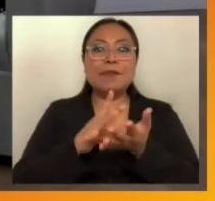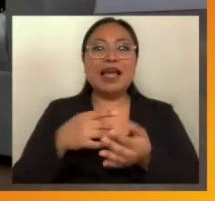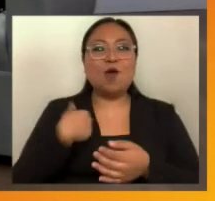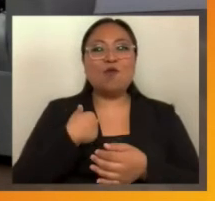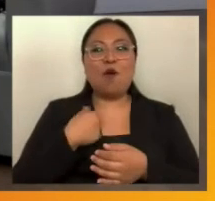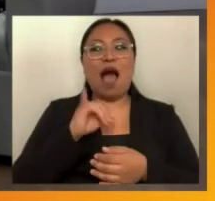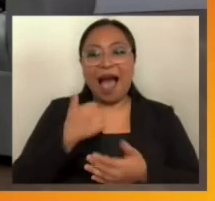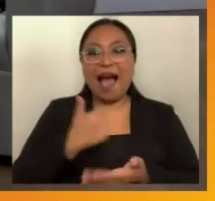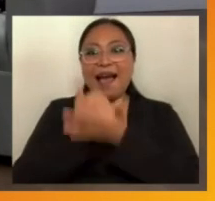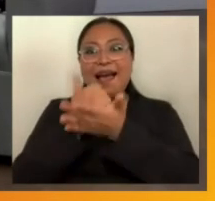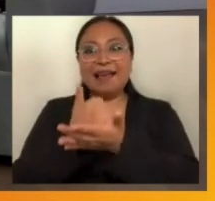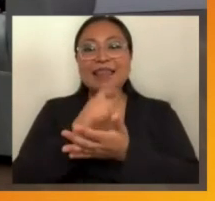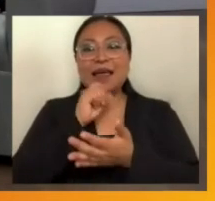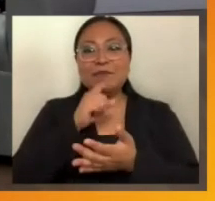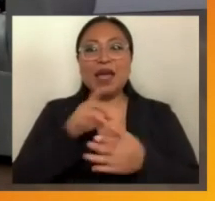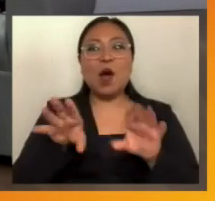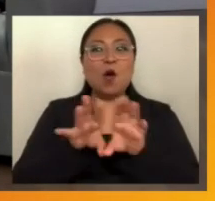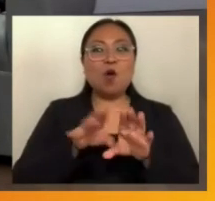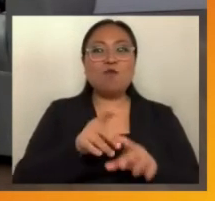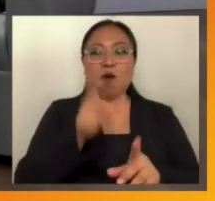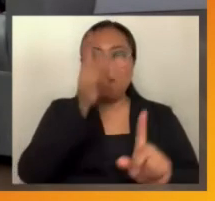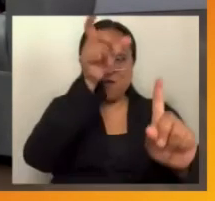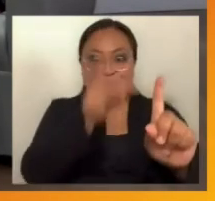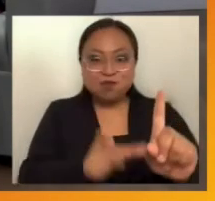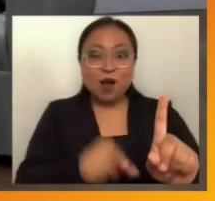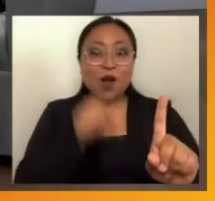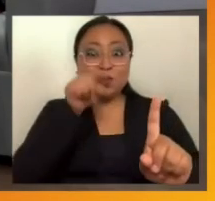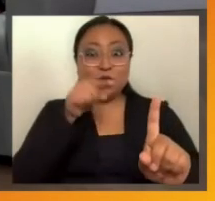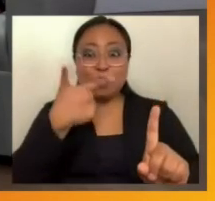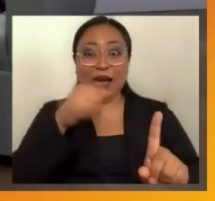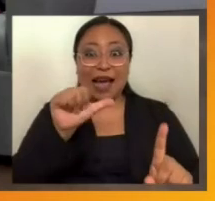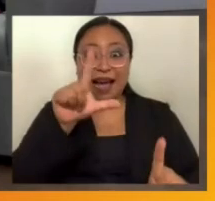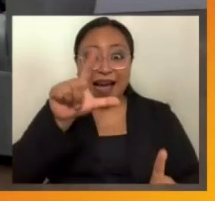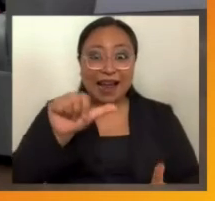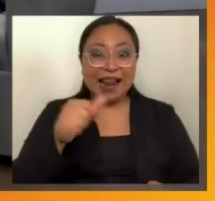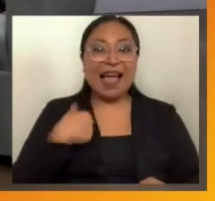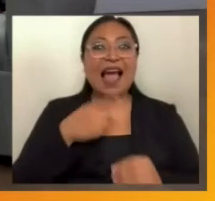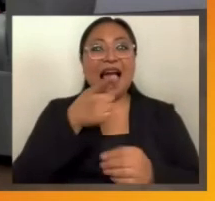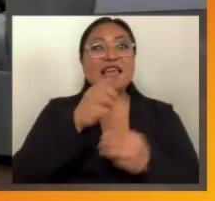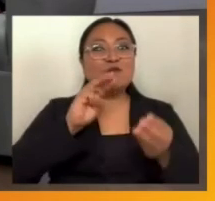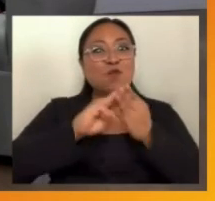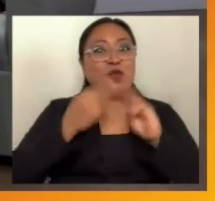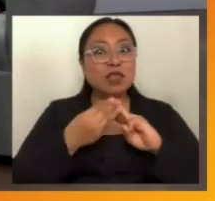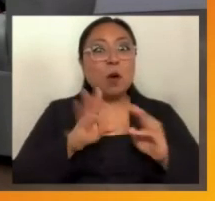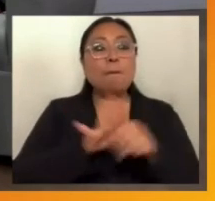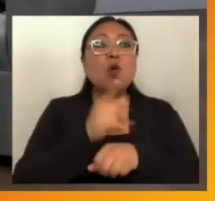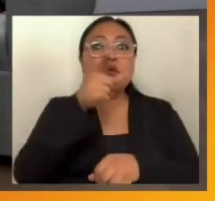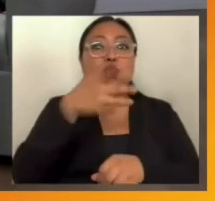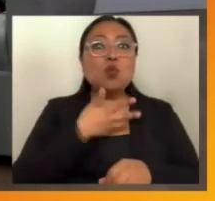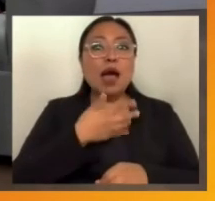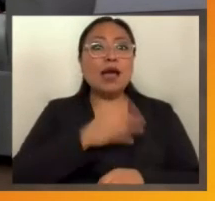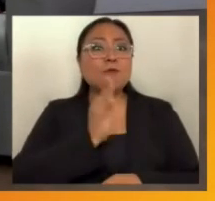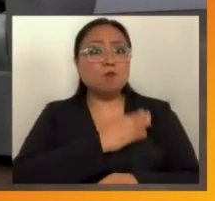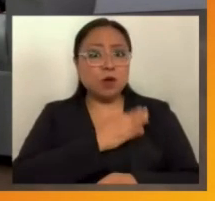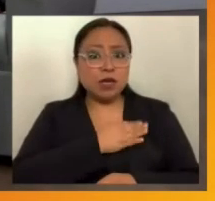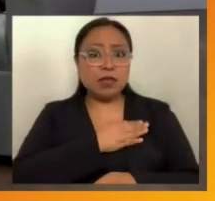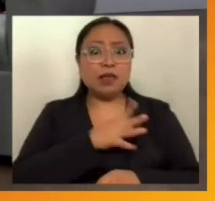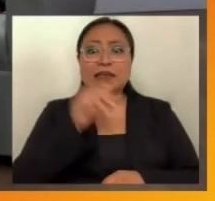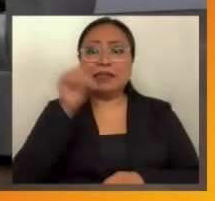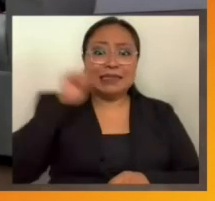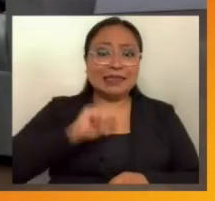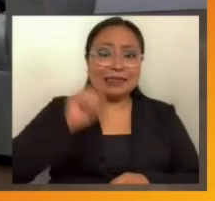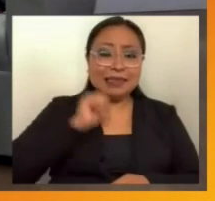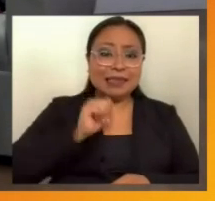de verdad es que toda la persona de gala nos motiva porque es un ser bueno, es un ser humano que tiene siempre